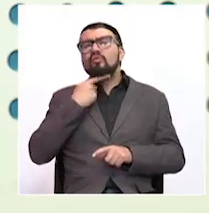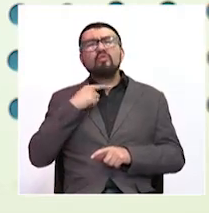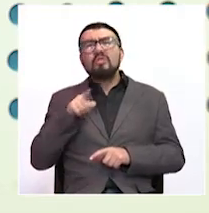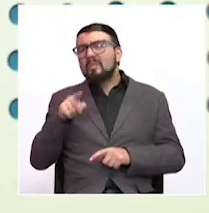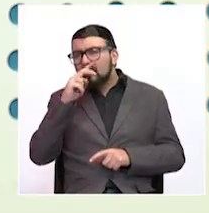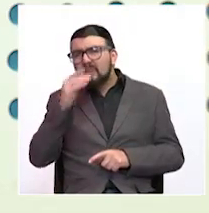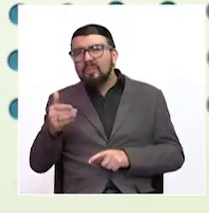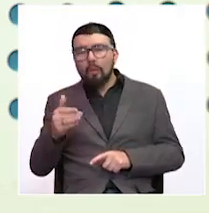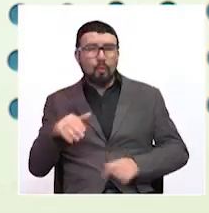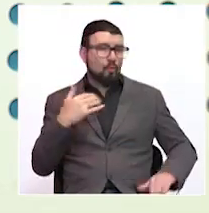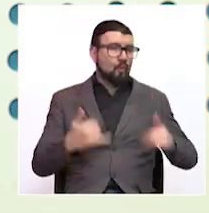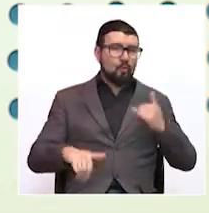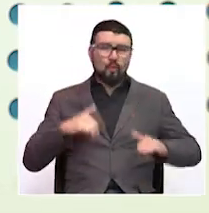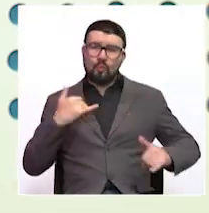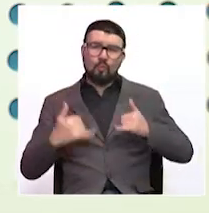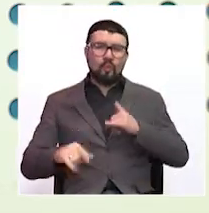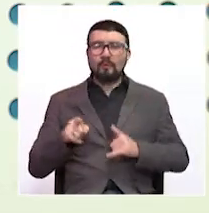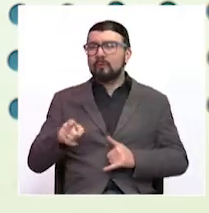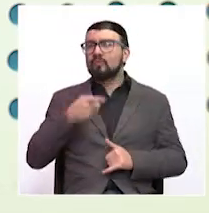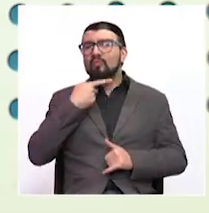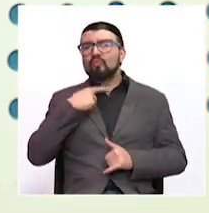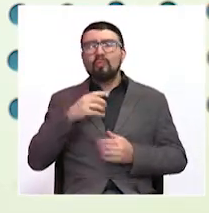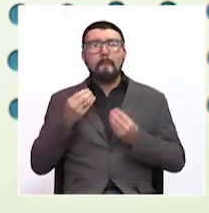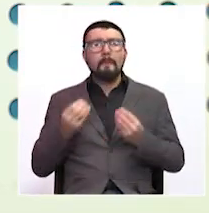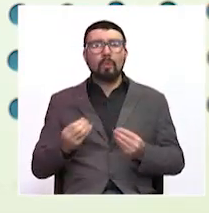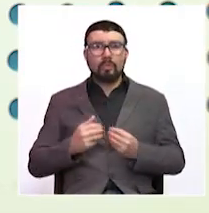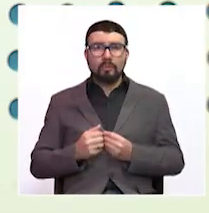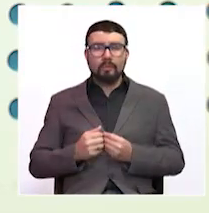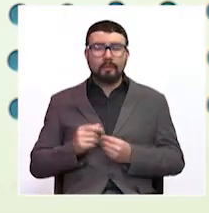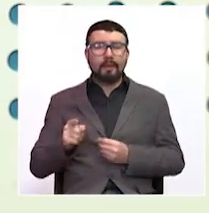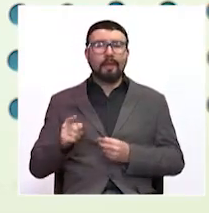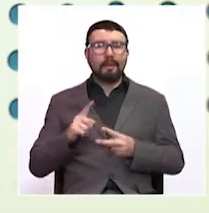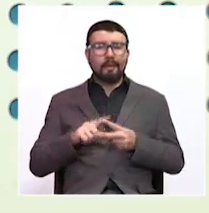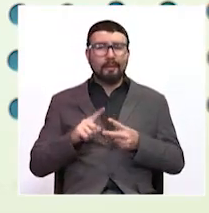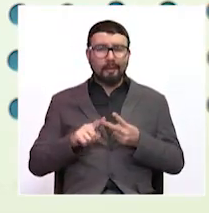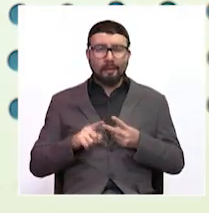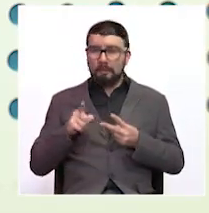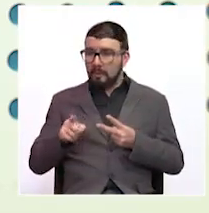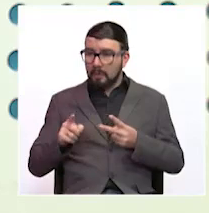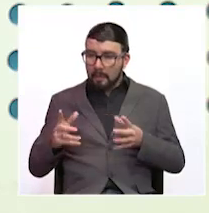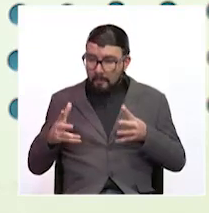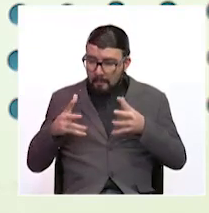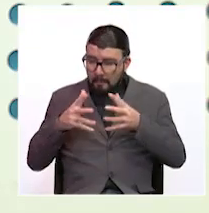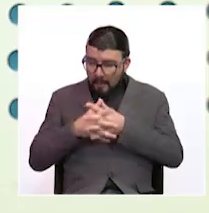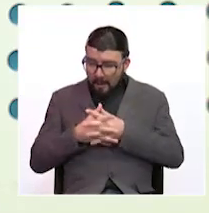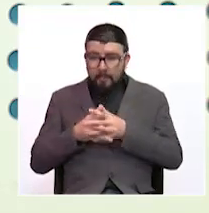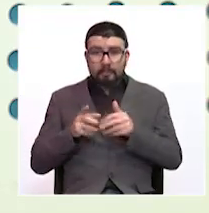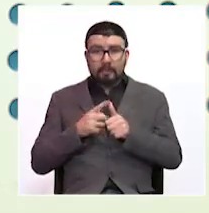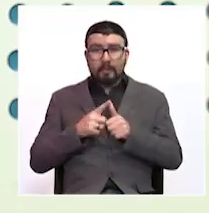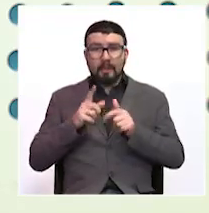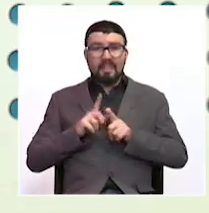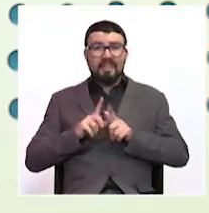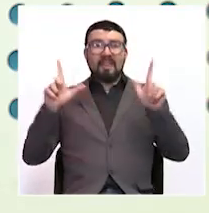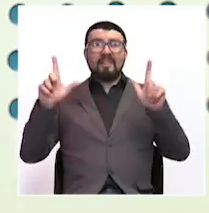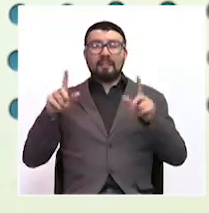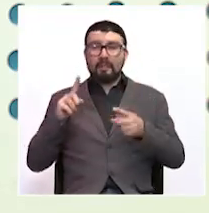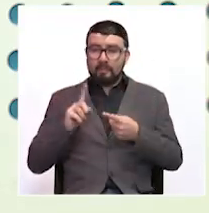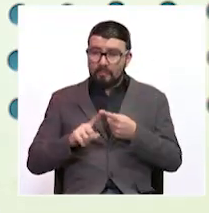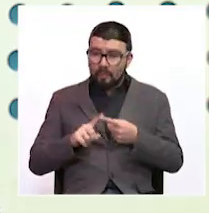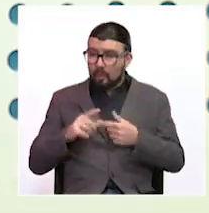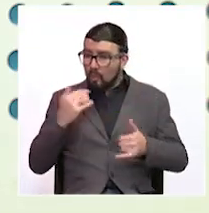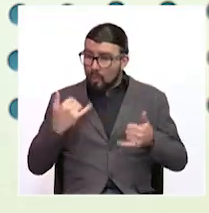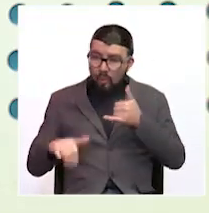y esas son dos características que cuando se integran la libertad y el jugar